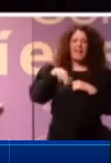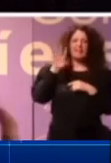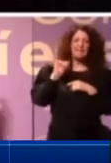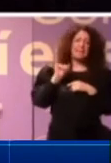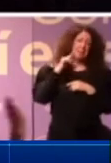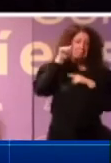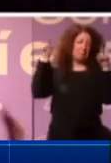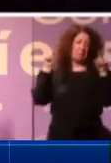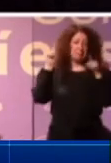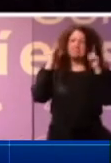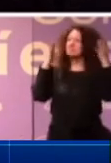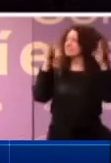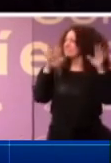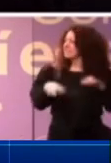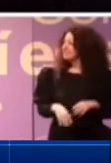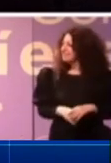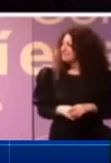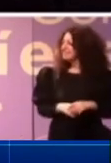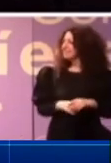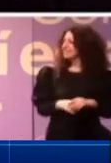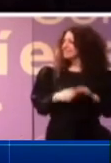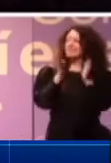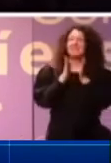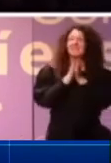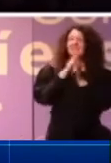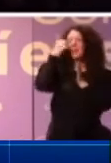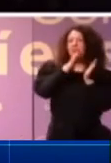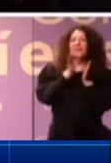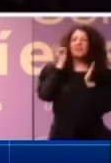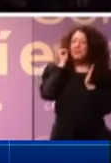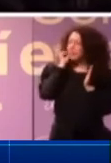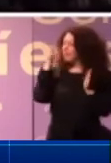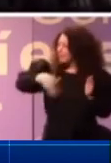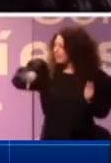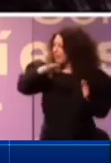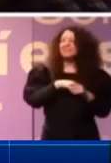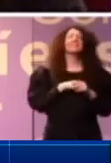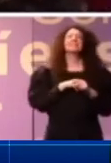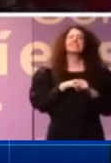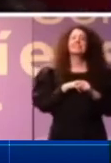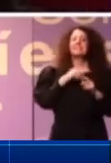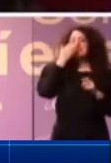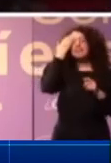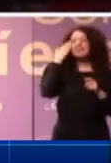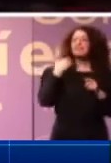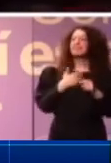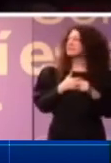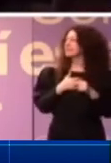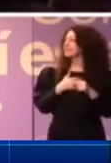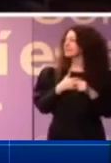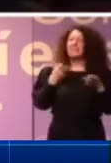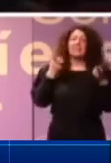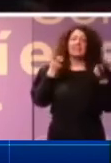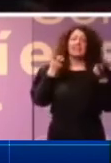repente, porque veis que la gente no acaba de entenderlo y así para marcar un poco de perfil con respecto a Podemos, habéis montado este lío, pero es vuestra ley. Sánchez la ha